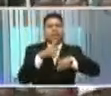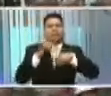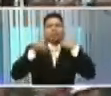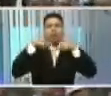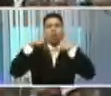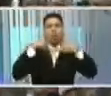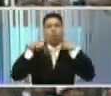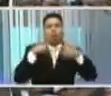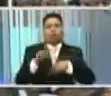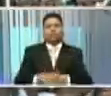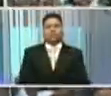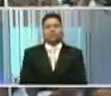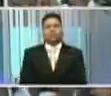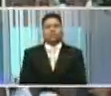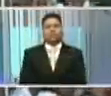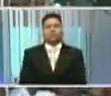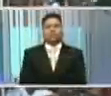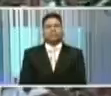multicolores.